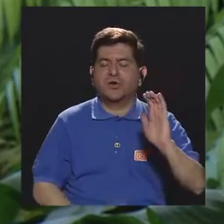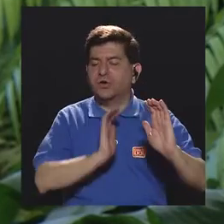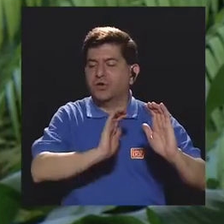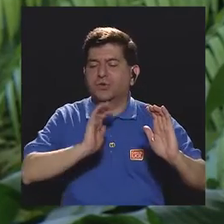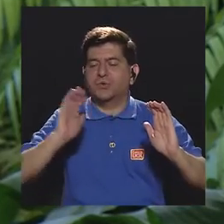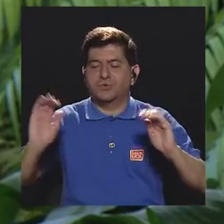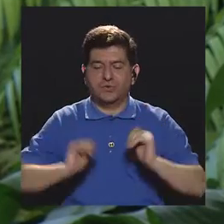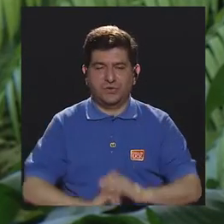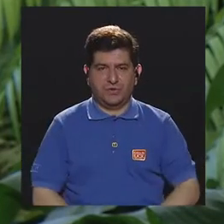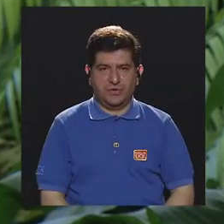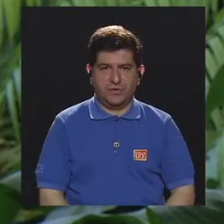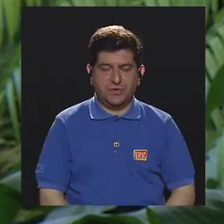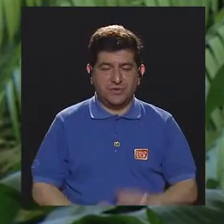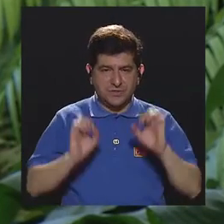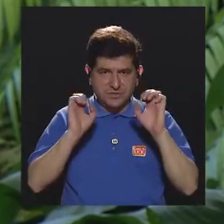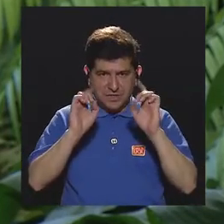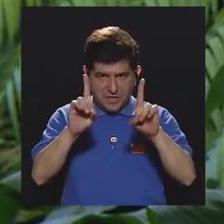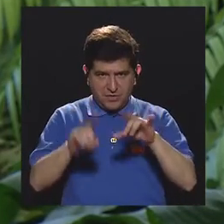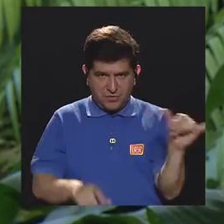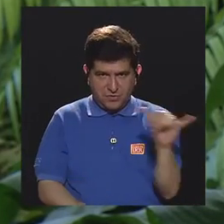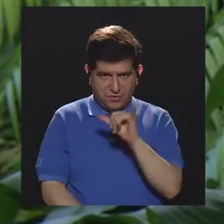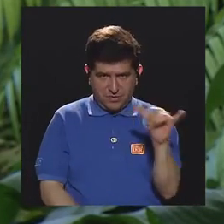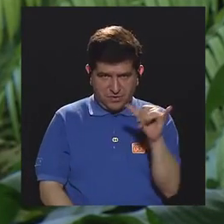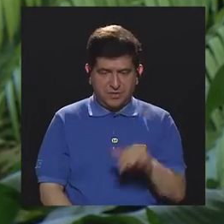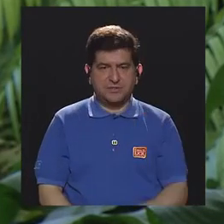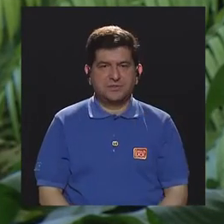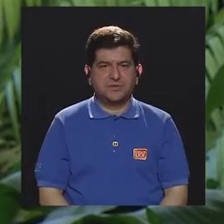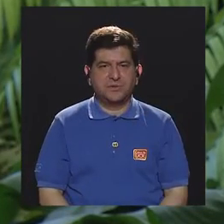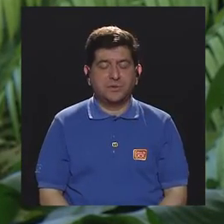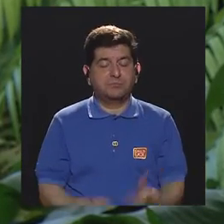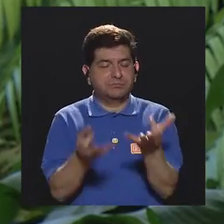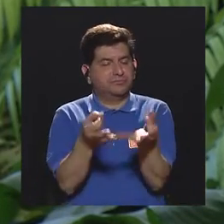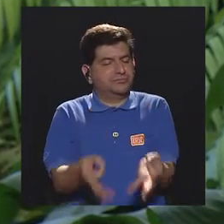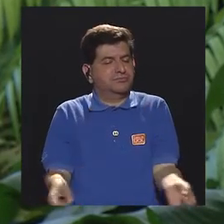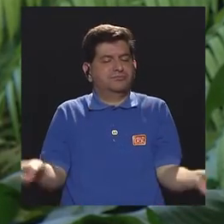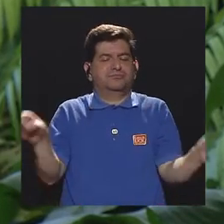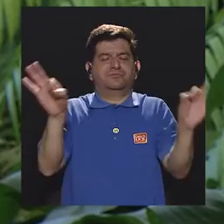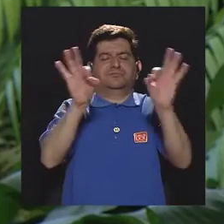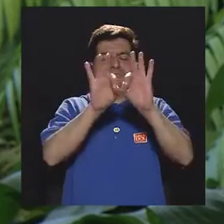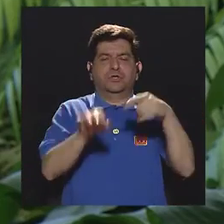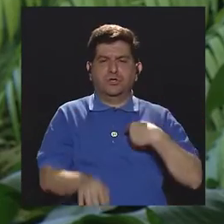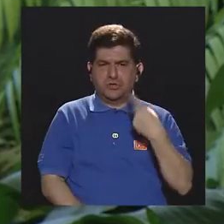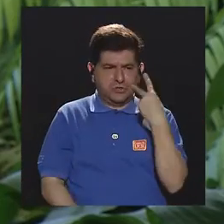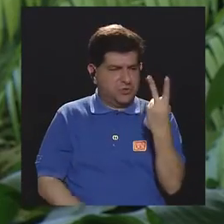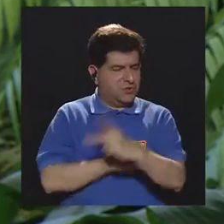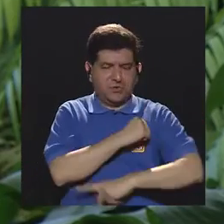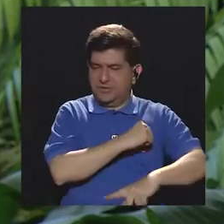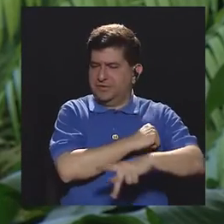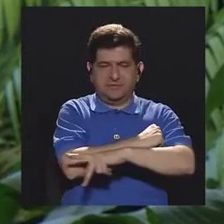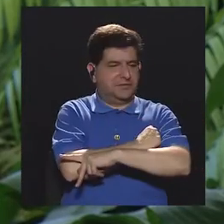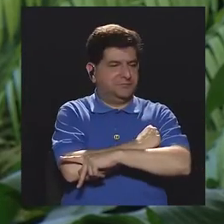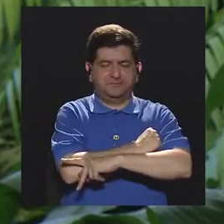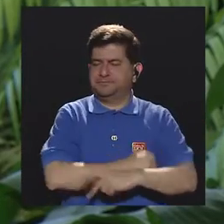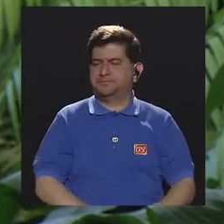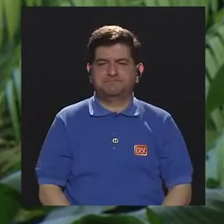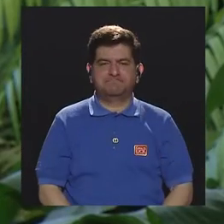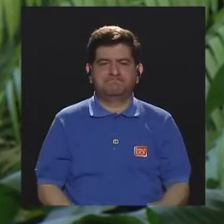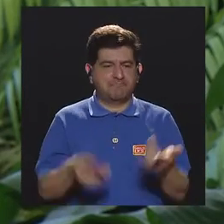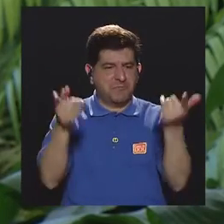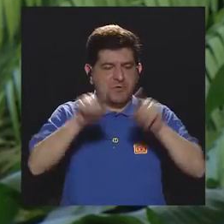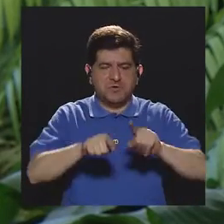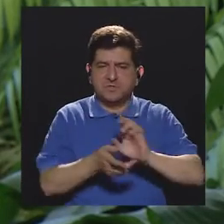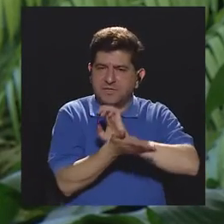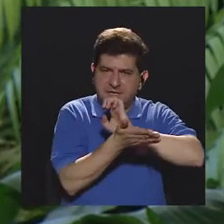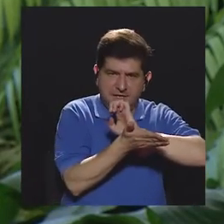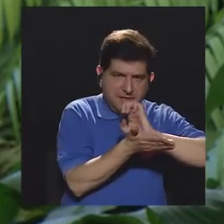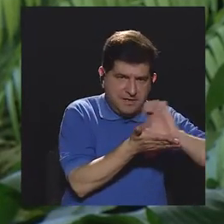de pequeños, esta educación también es muy importante. Yo no la veo en el país, no se está dando